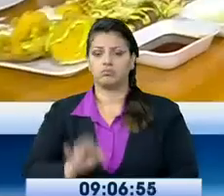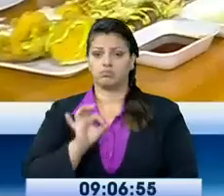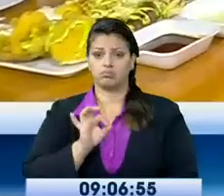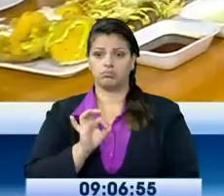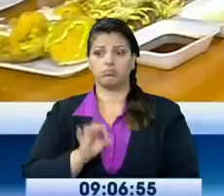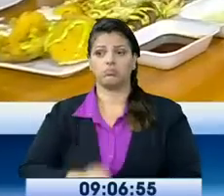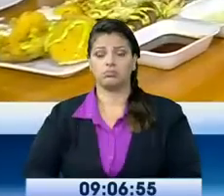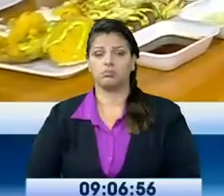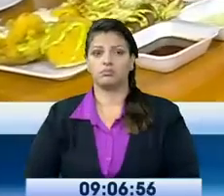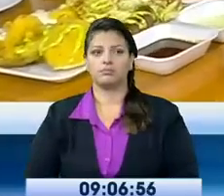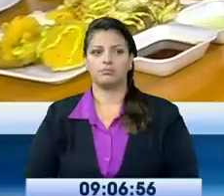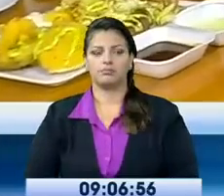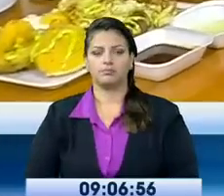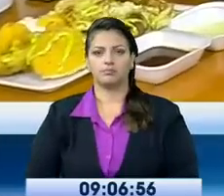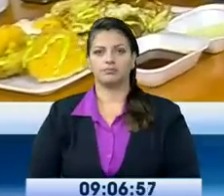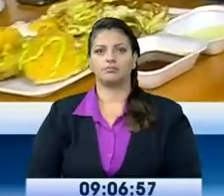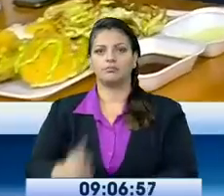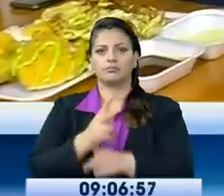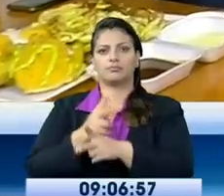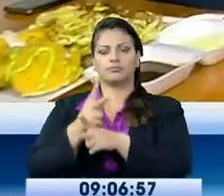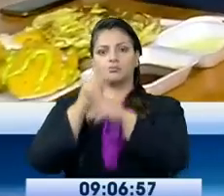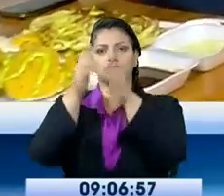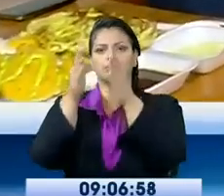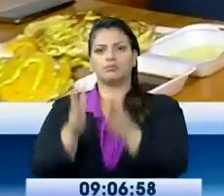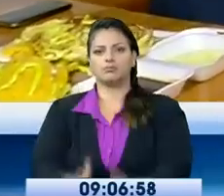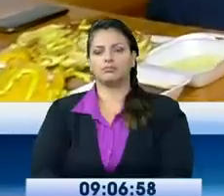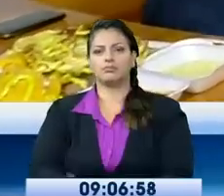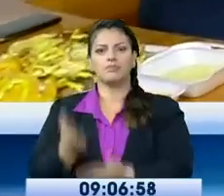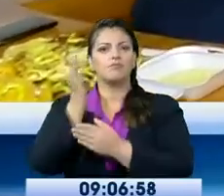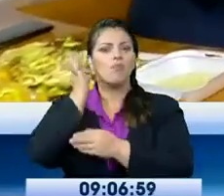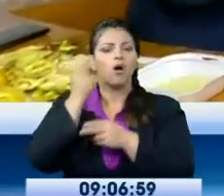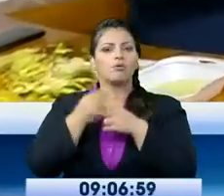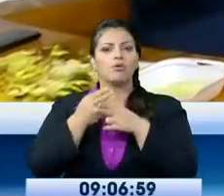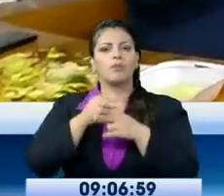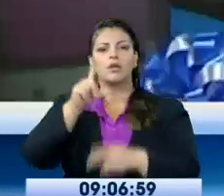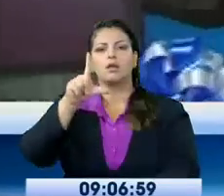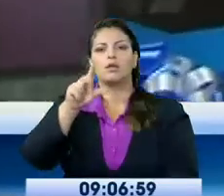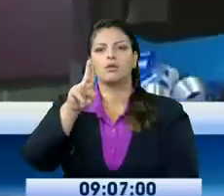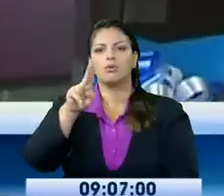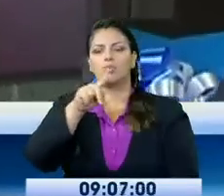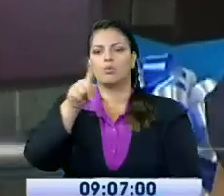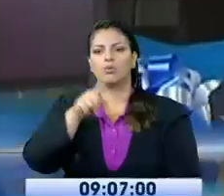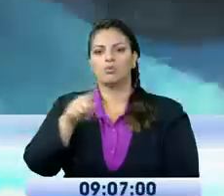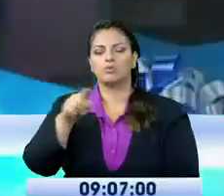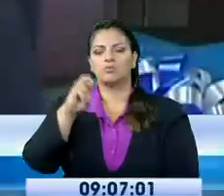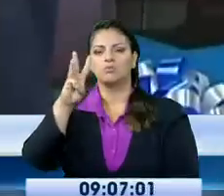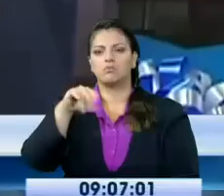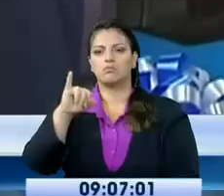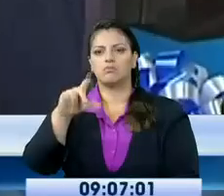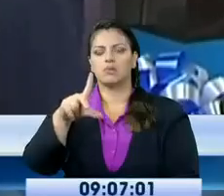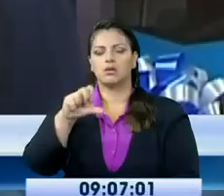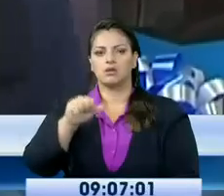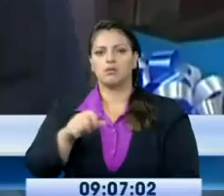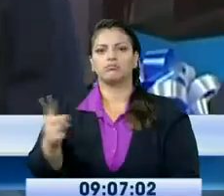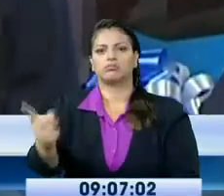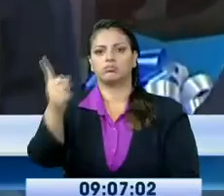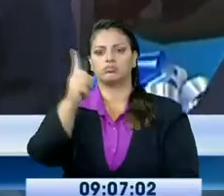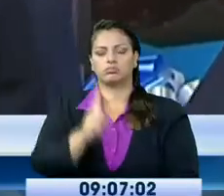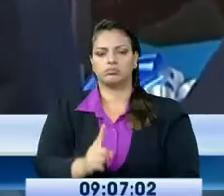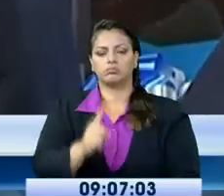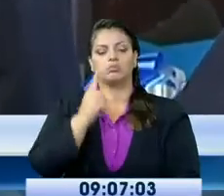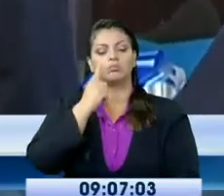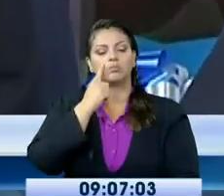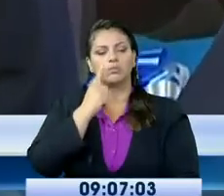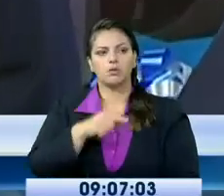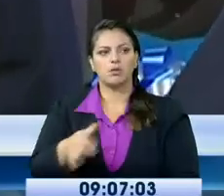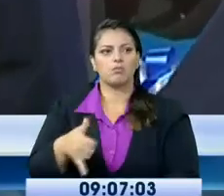La concejal de Guayaquil, Luzmila Nicolalde, estuvo presente para la premiación. Siempre lo que se rescate de Guayaquil, de